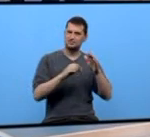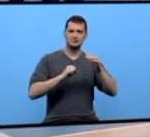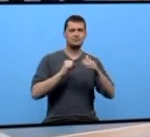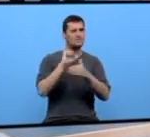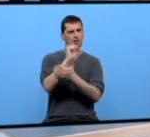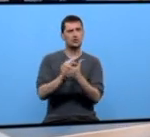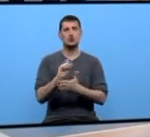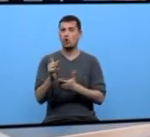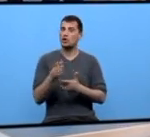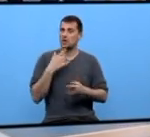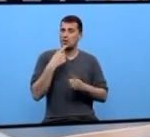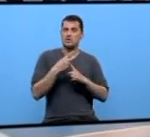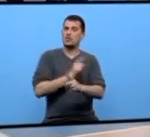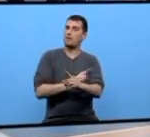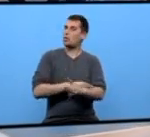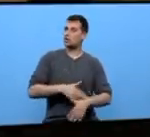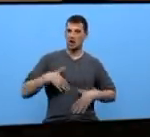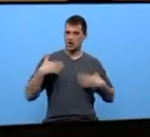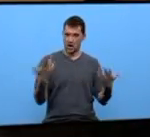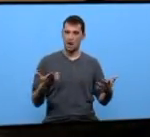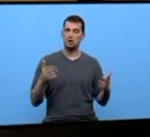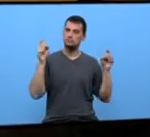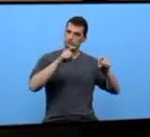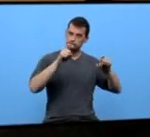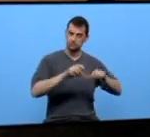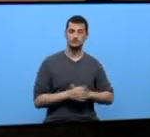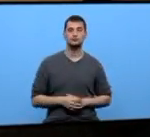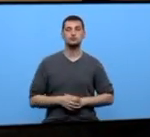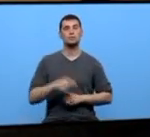orientación cara ao baloncesto, que os nenos se desenvolvan como deportistas. A mí lo